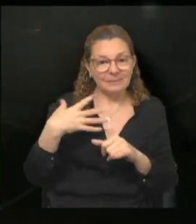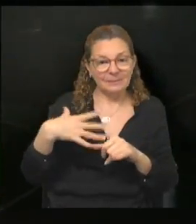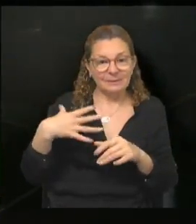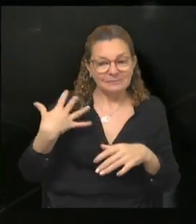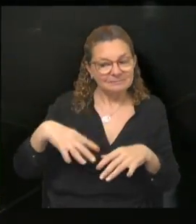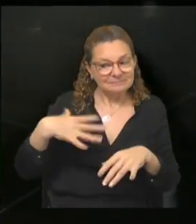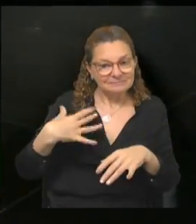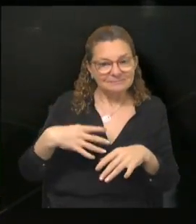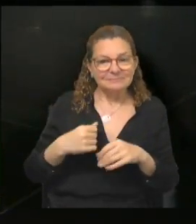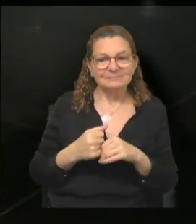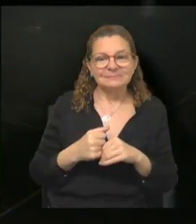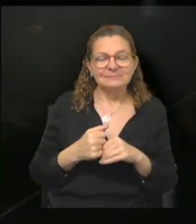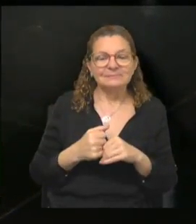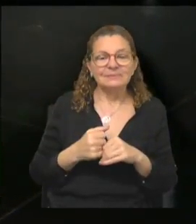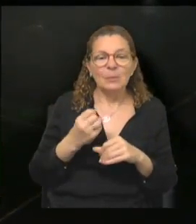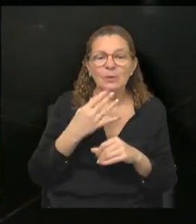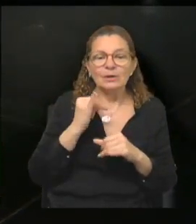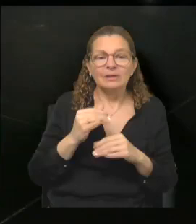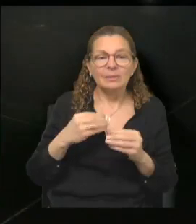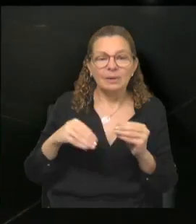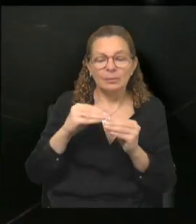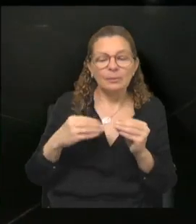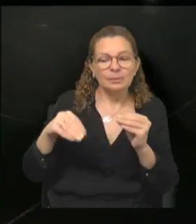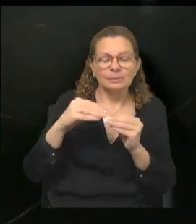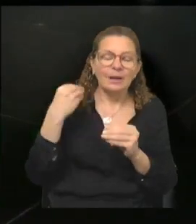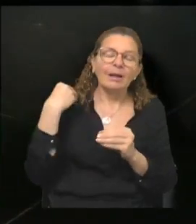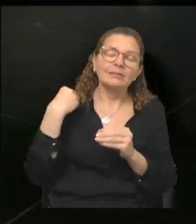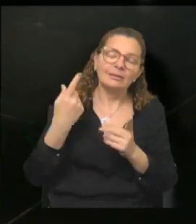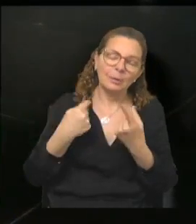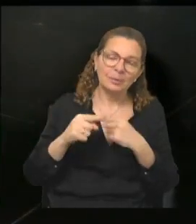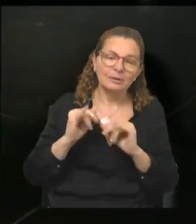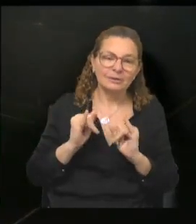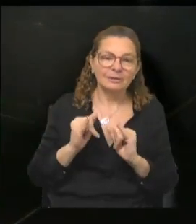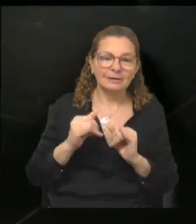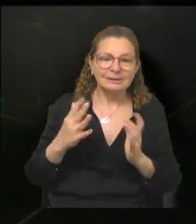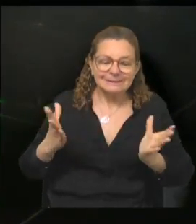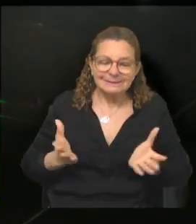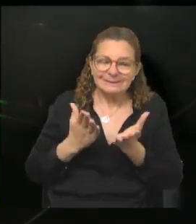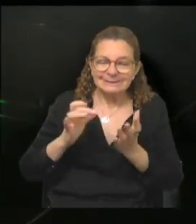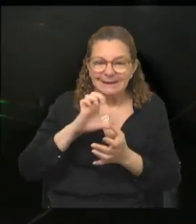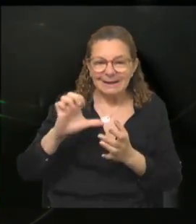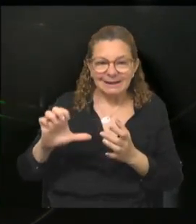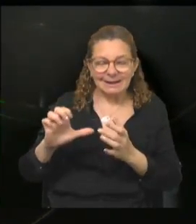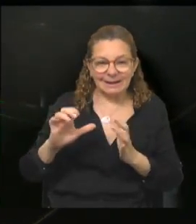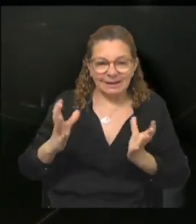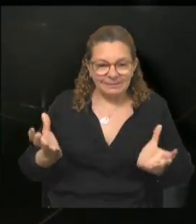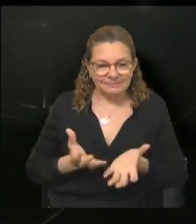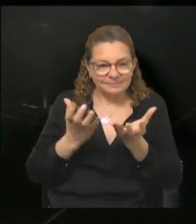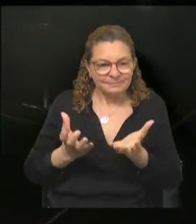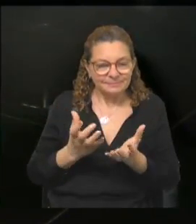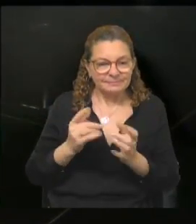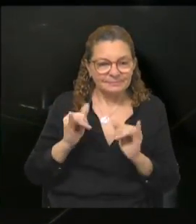trapo Sí así Bueno sí se va acumulando el cansancio pero sobre todo la la energía y y la adrenalina que se